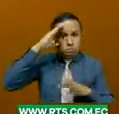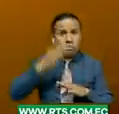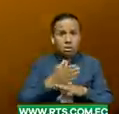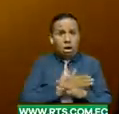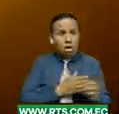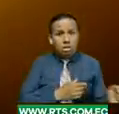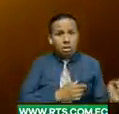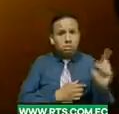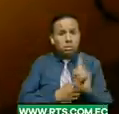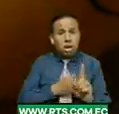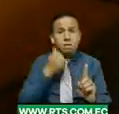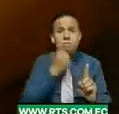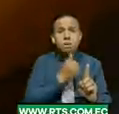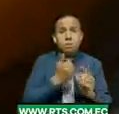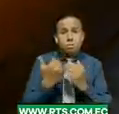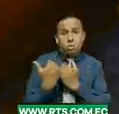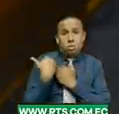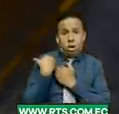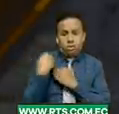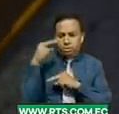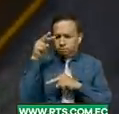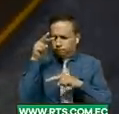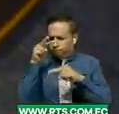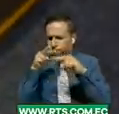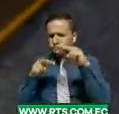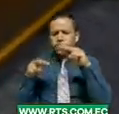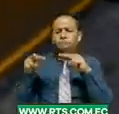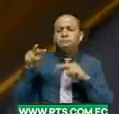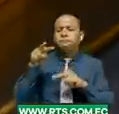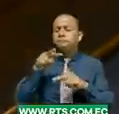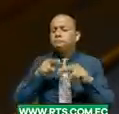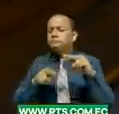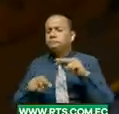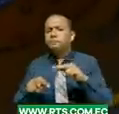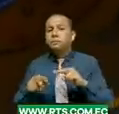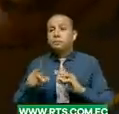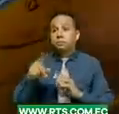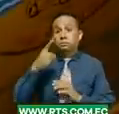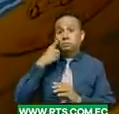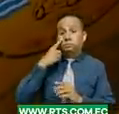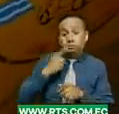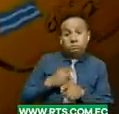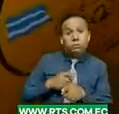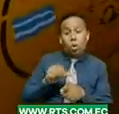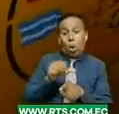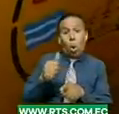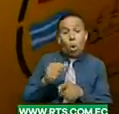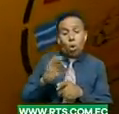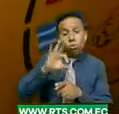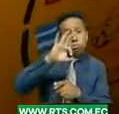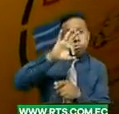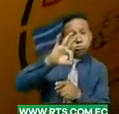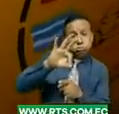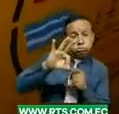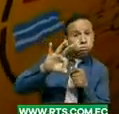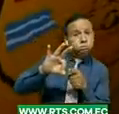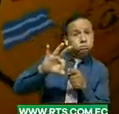pocos instantes y están también tratando de verificar. Aquí hay otro orificio en la parte